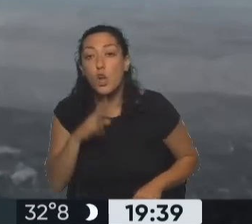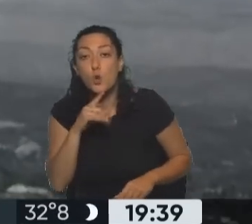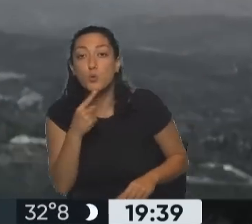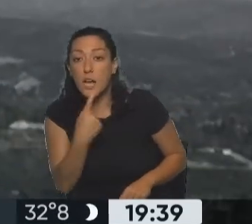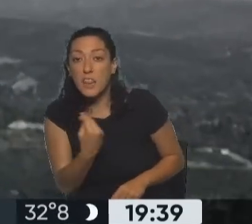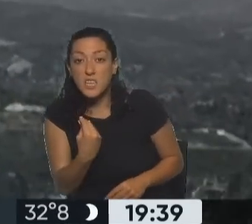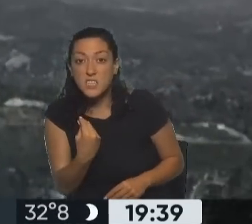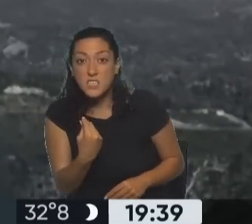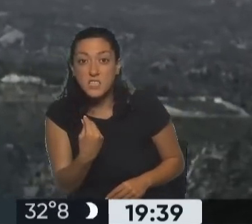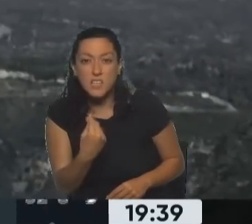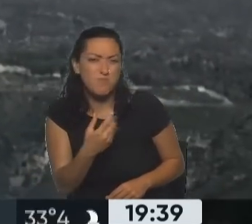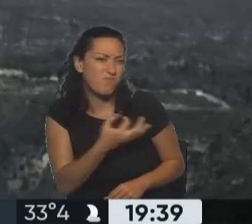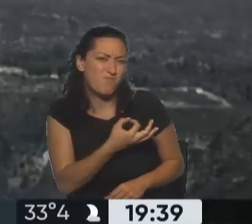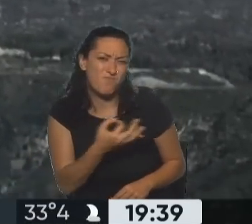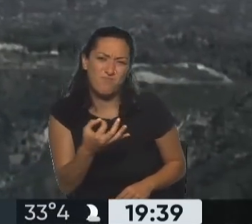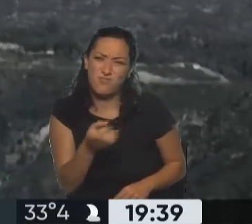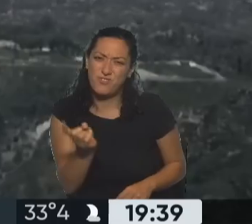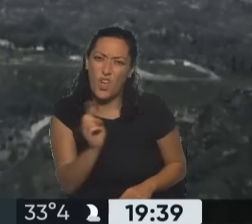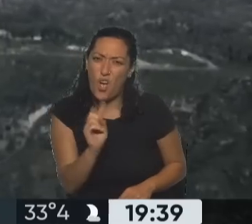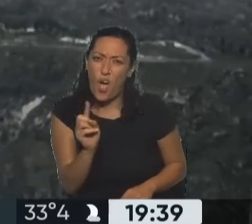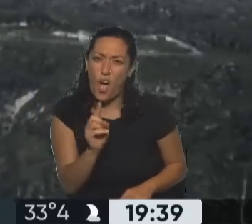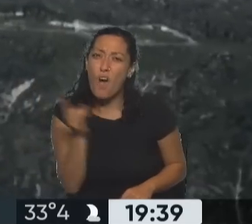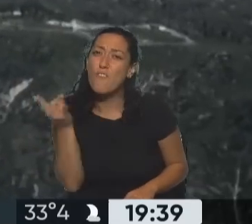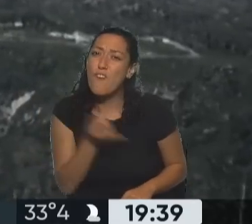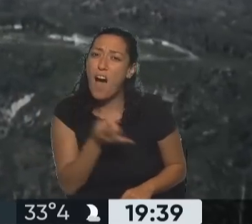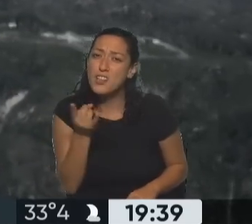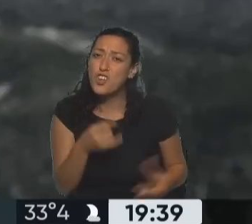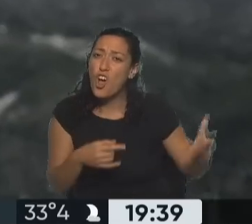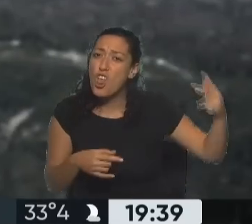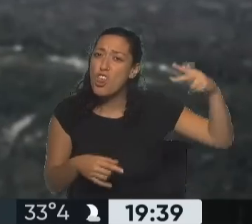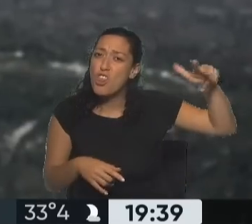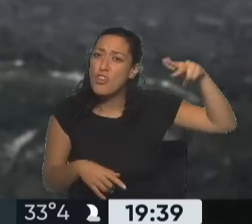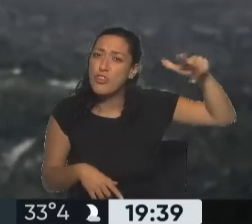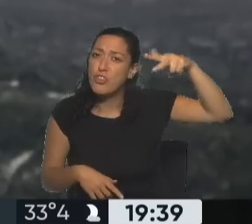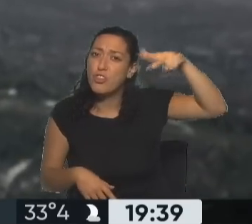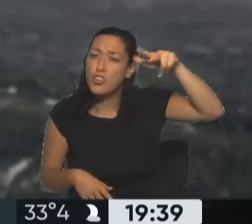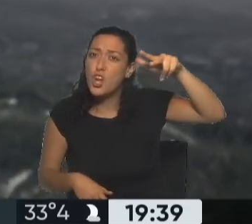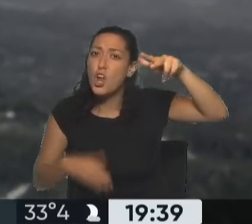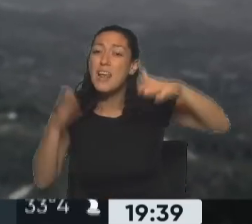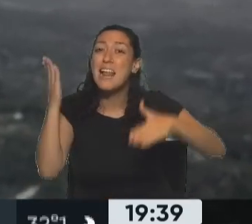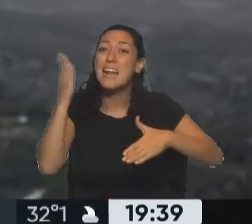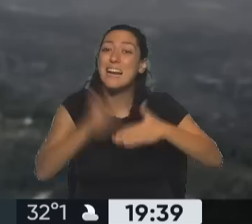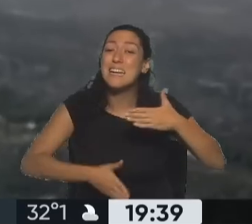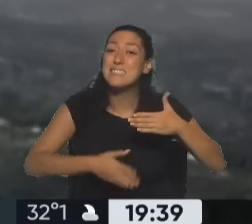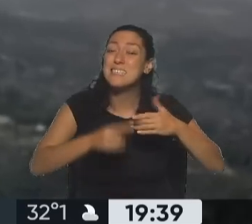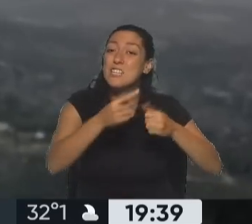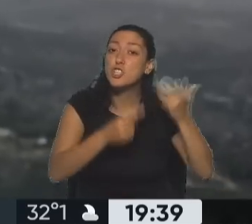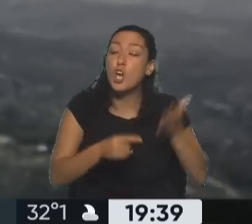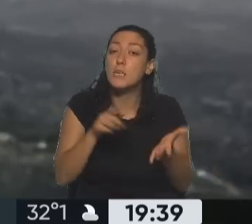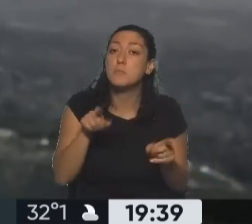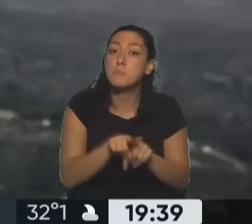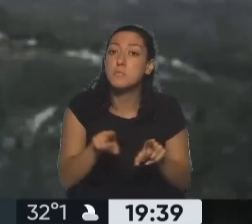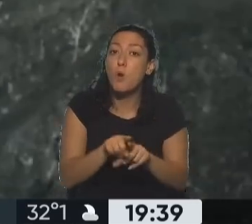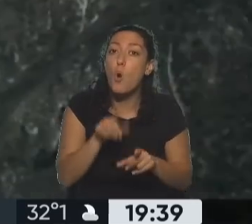Rusia? Que esto no fue así, que el dron estadounidense no estaba cumpliendo con las restricciones en el contexto de guerra